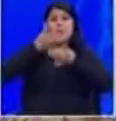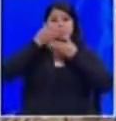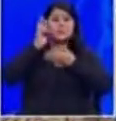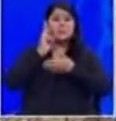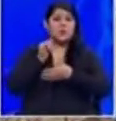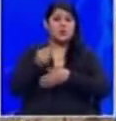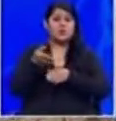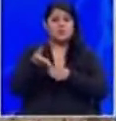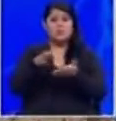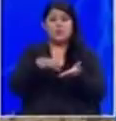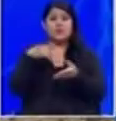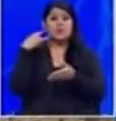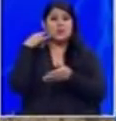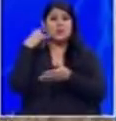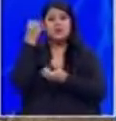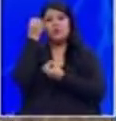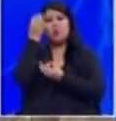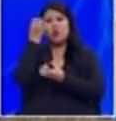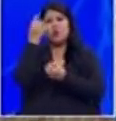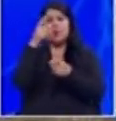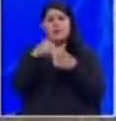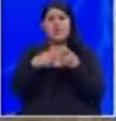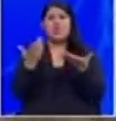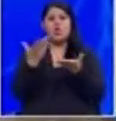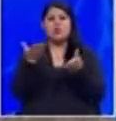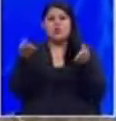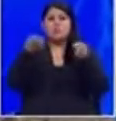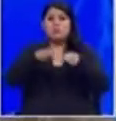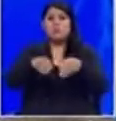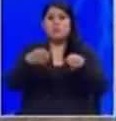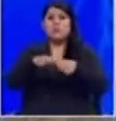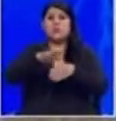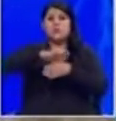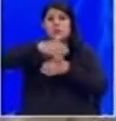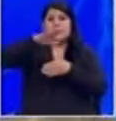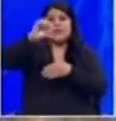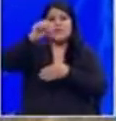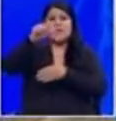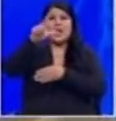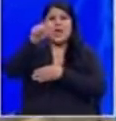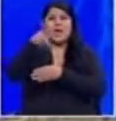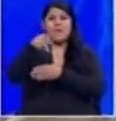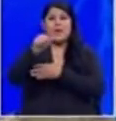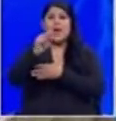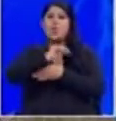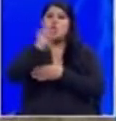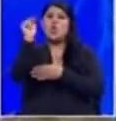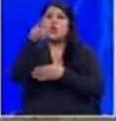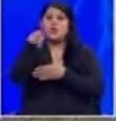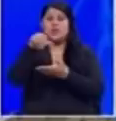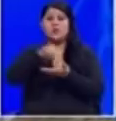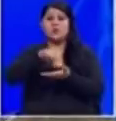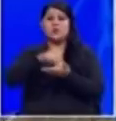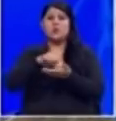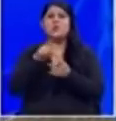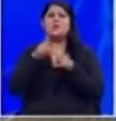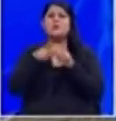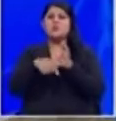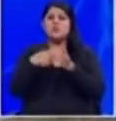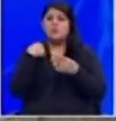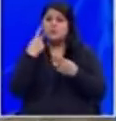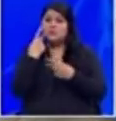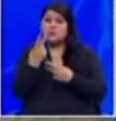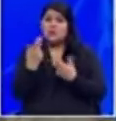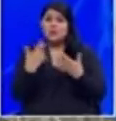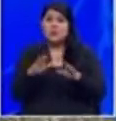con toda la fiscalía donde enterró el cuerpo en este cerro del sector xalapa al norte de la ciudad luego de verificar la zona y con la ayuda de